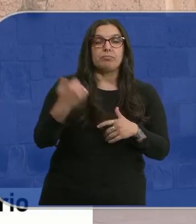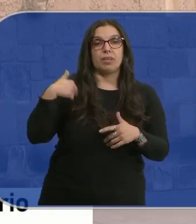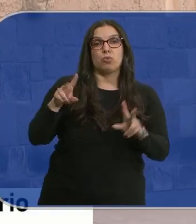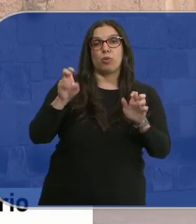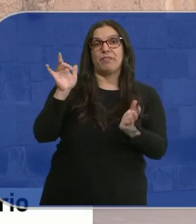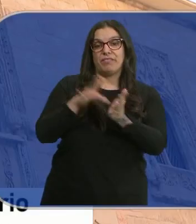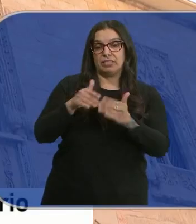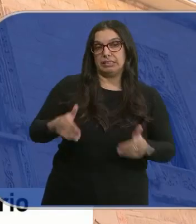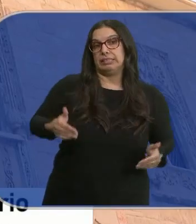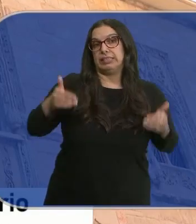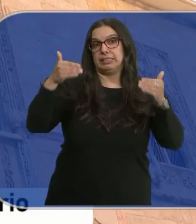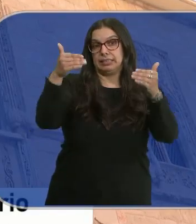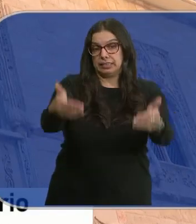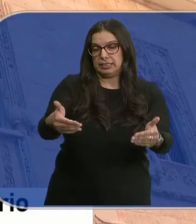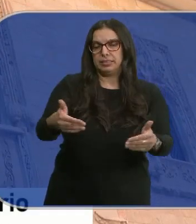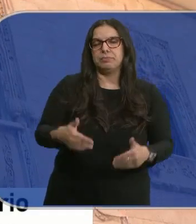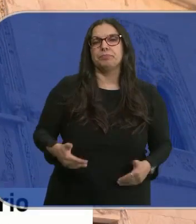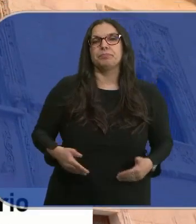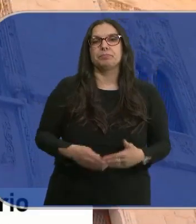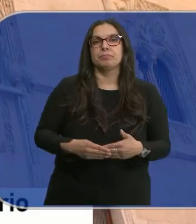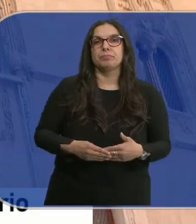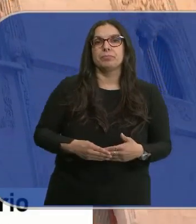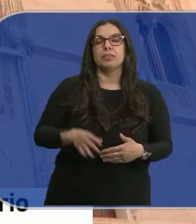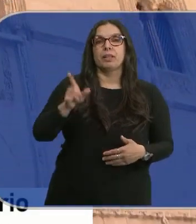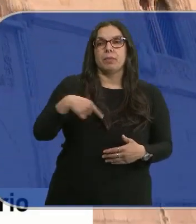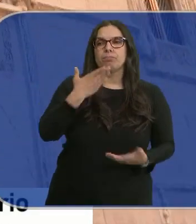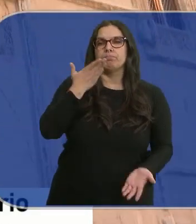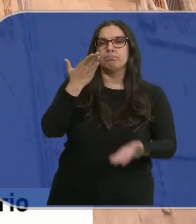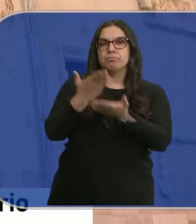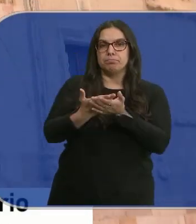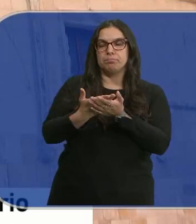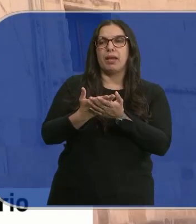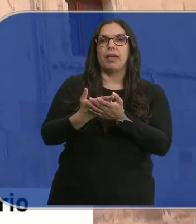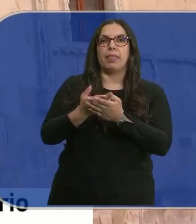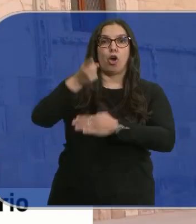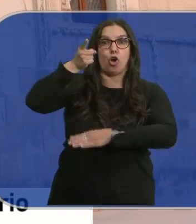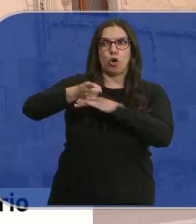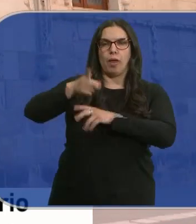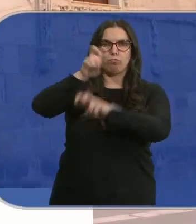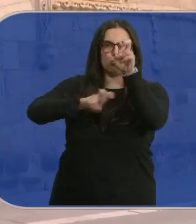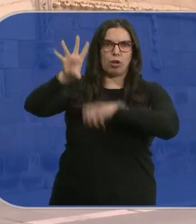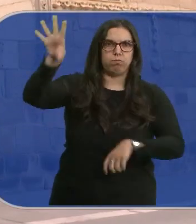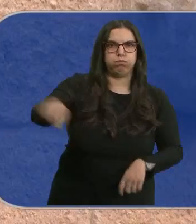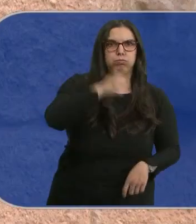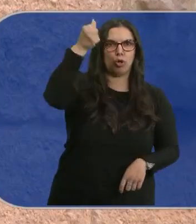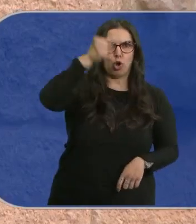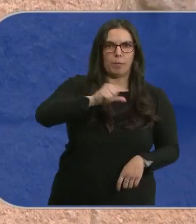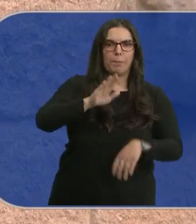una nueva fecha para el juicio y se emitirá una requisitoria para poner en orden de búsqueda y captura al hombre